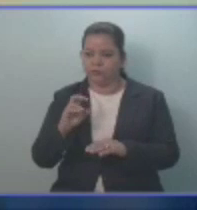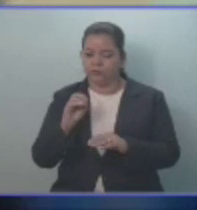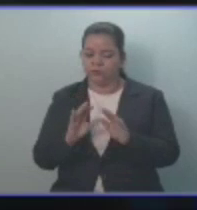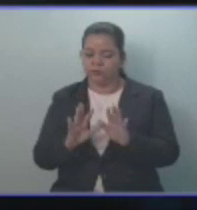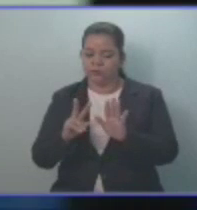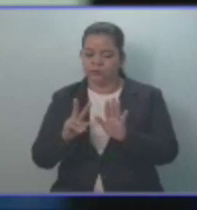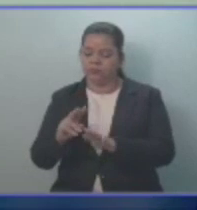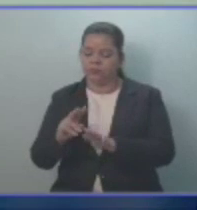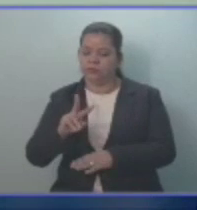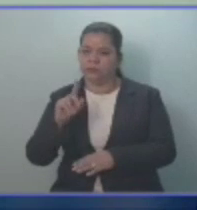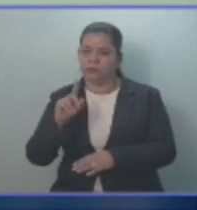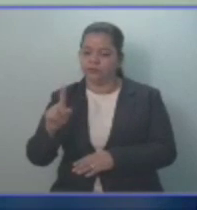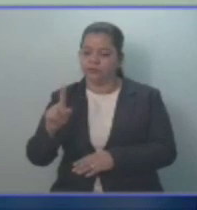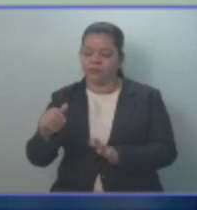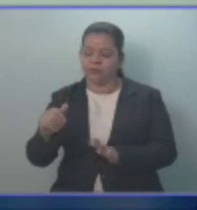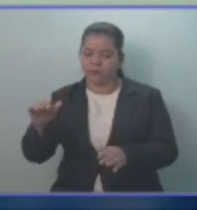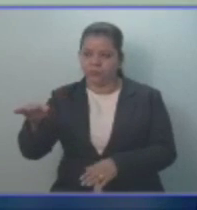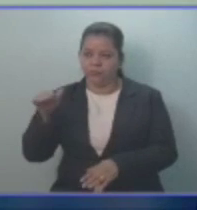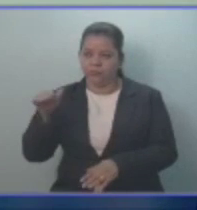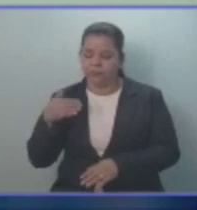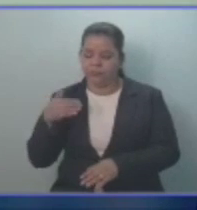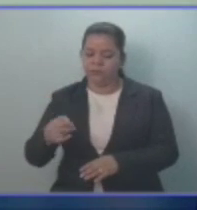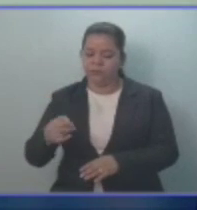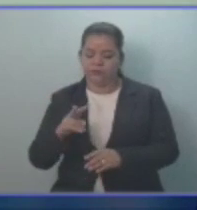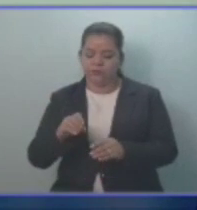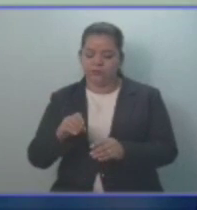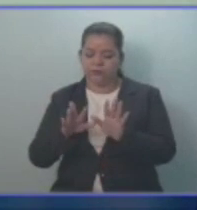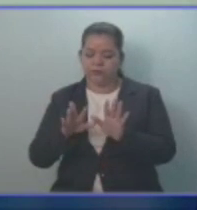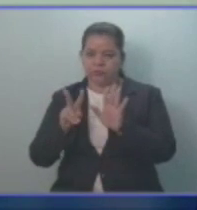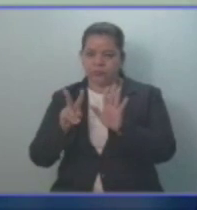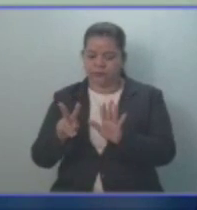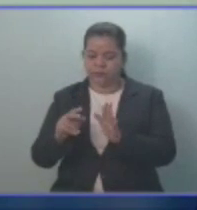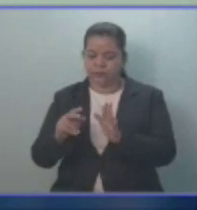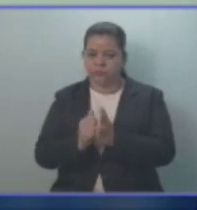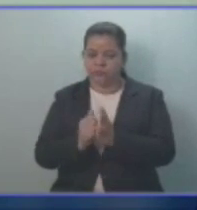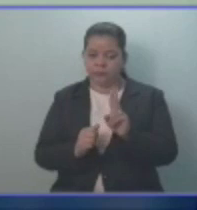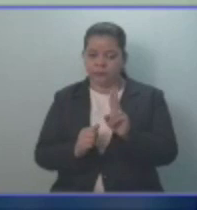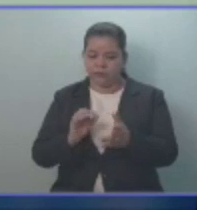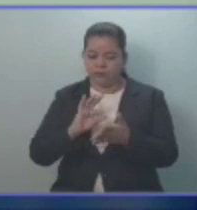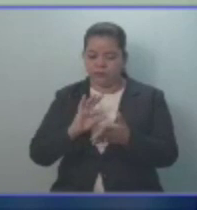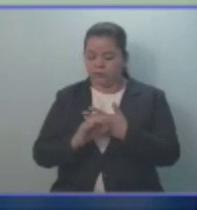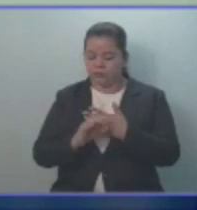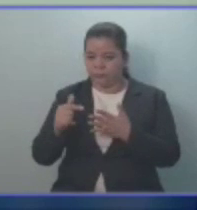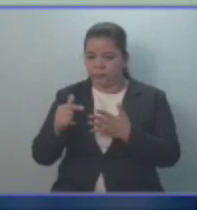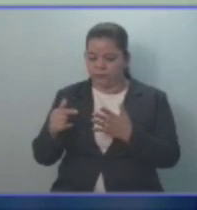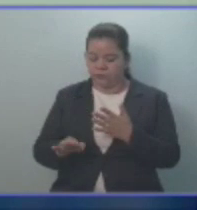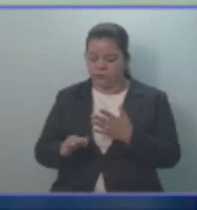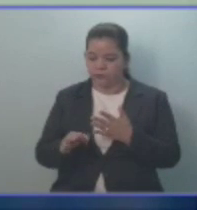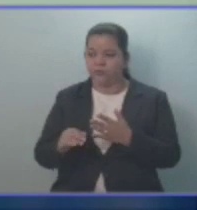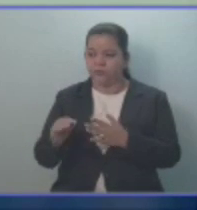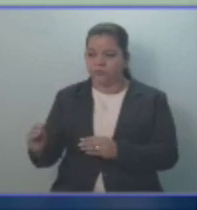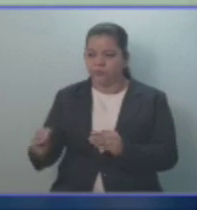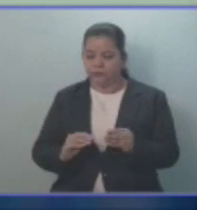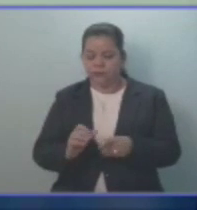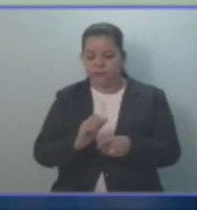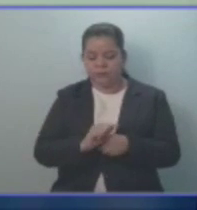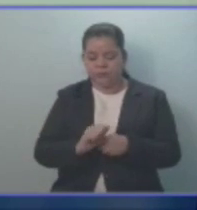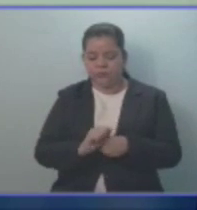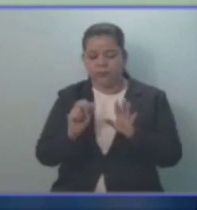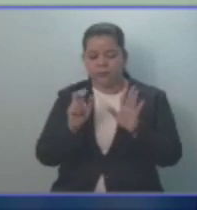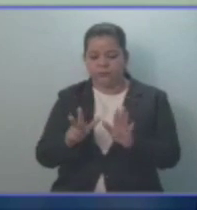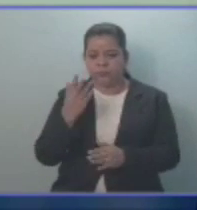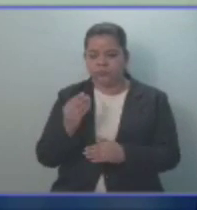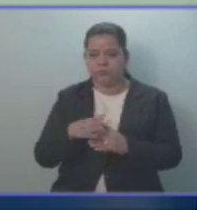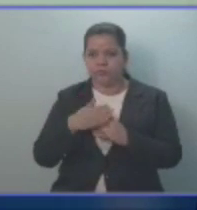459/2017 del 21 de marzo del 2017. Artículo 2. El presente decreto entrará en vigencia 8 días después de